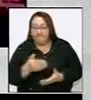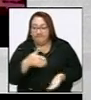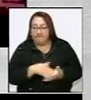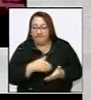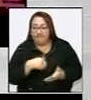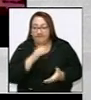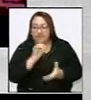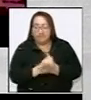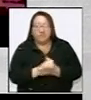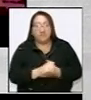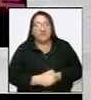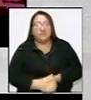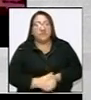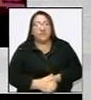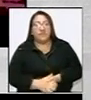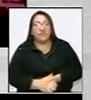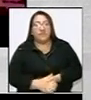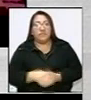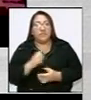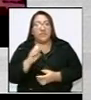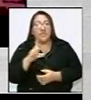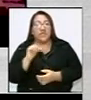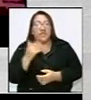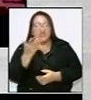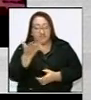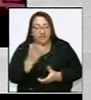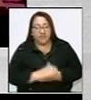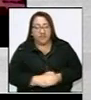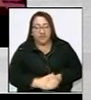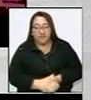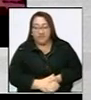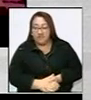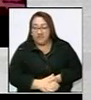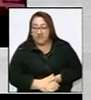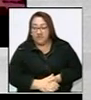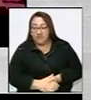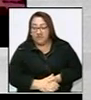nuestra compañera Elsa Iturriaga. Adelante, Elsa.